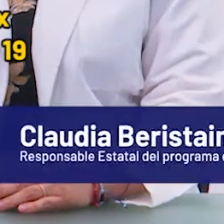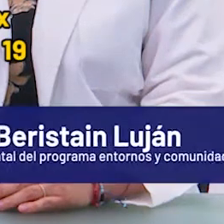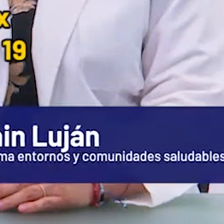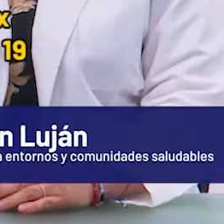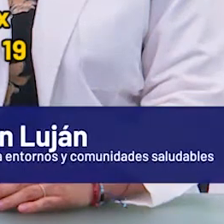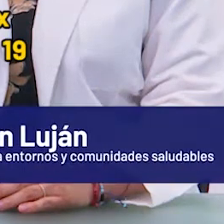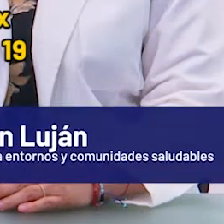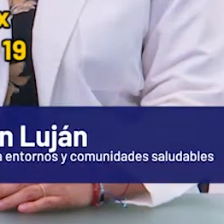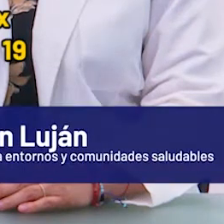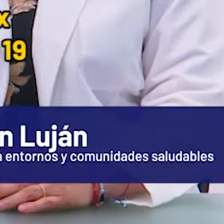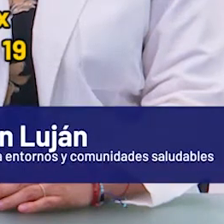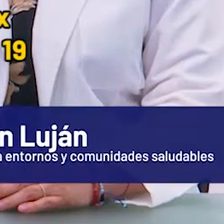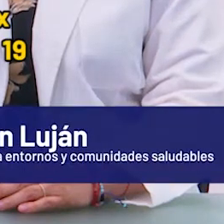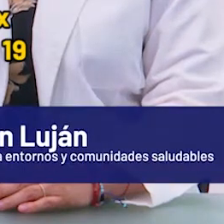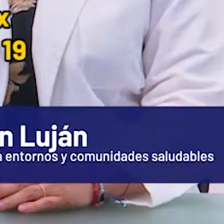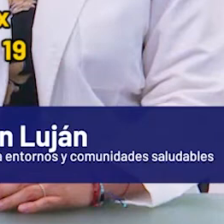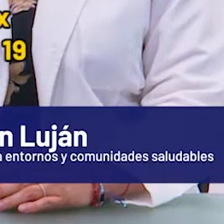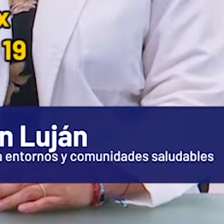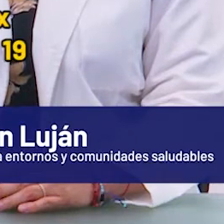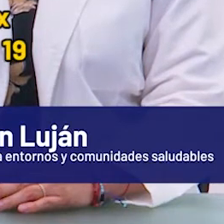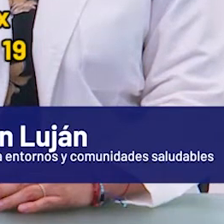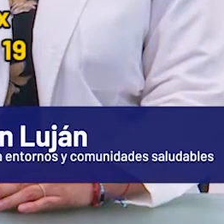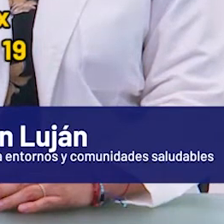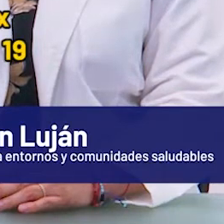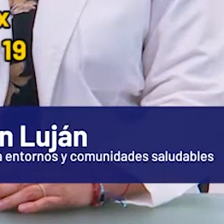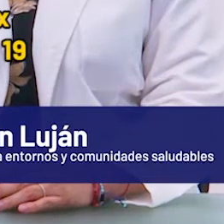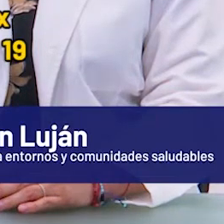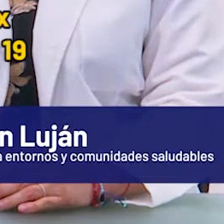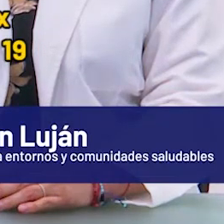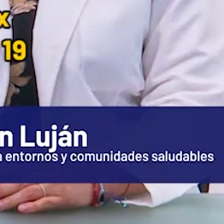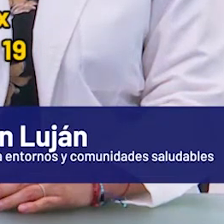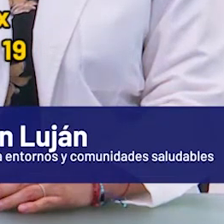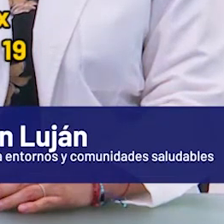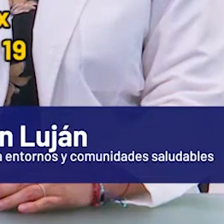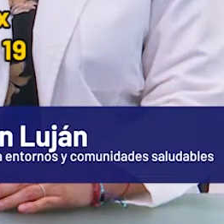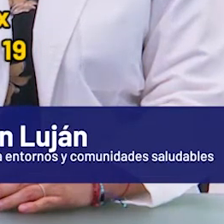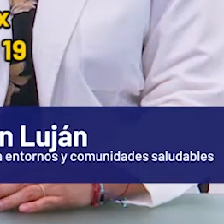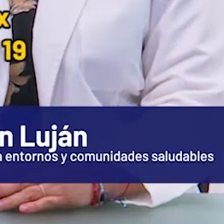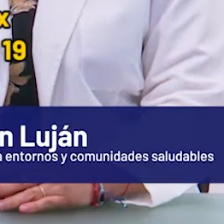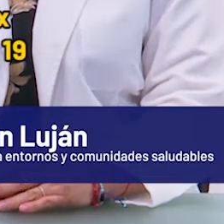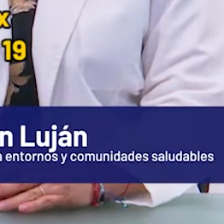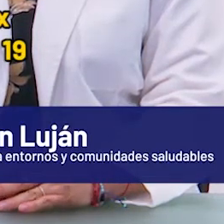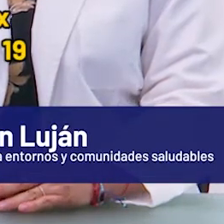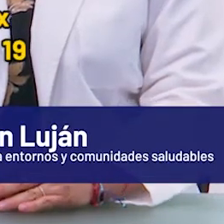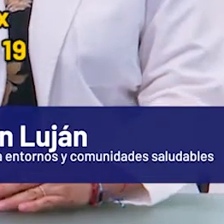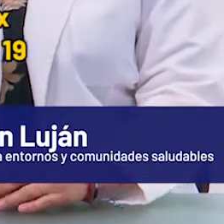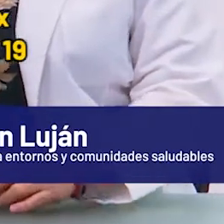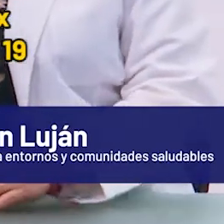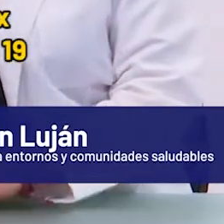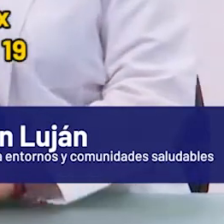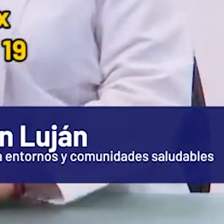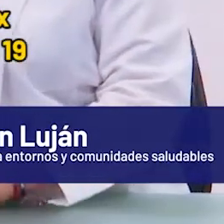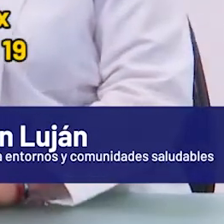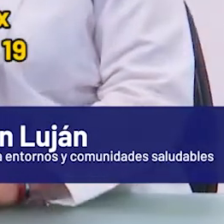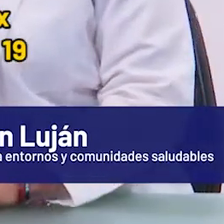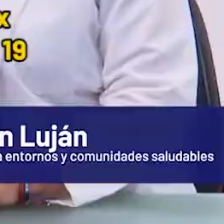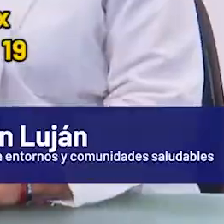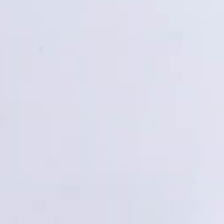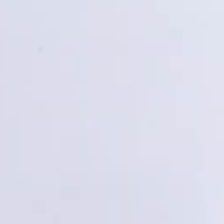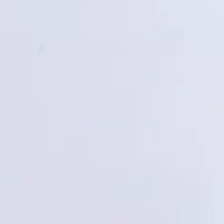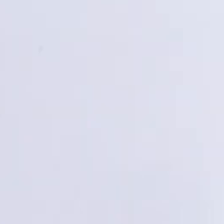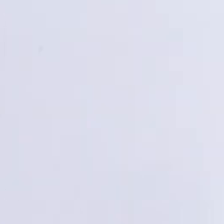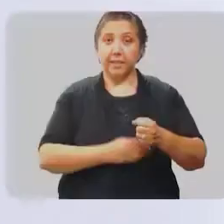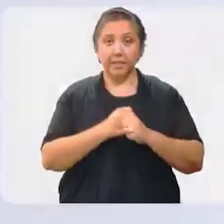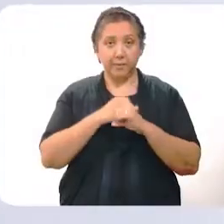Buenas tardes. A continuación nos permitimos dar el parte médico relacionado con la COVID-19 en el estado de Yucatán. Adelante, doctora. Gracias, doctor.